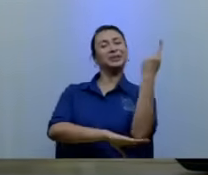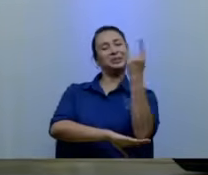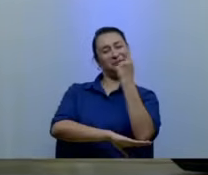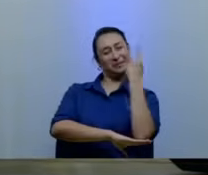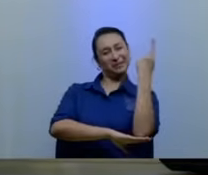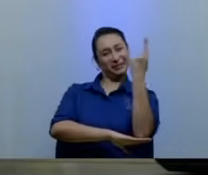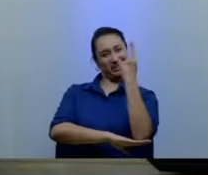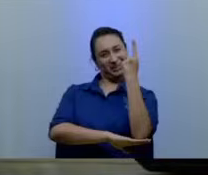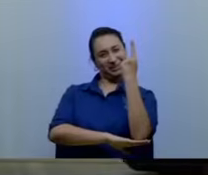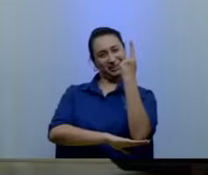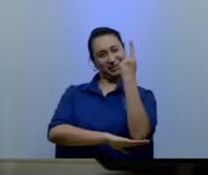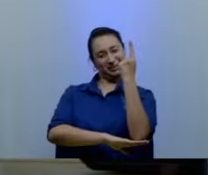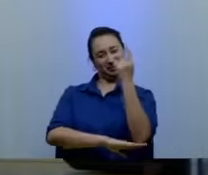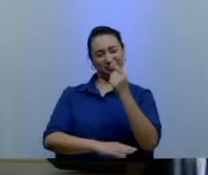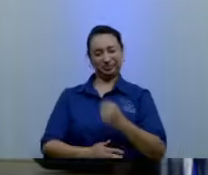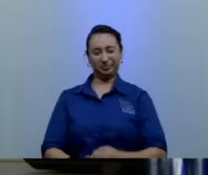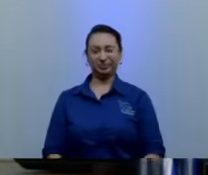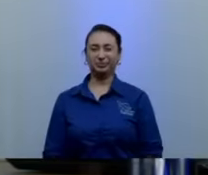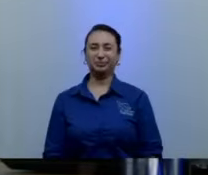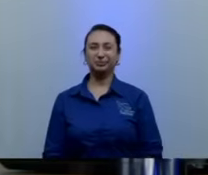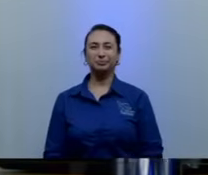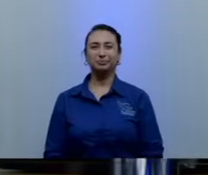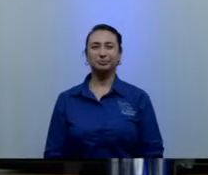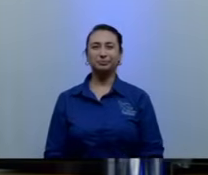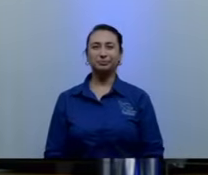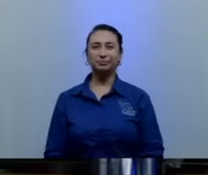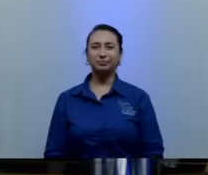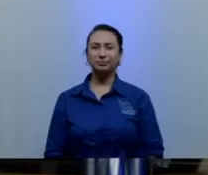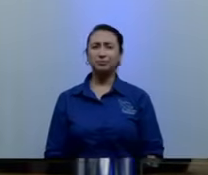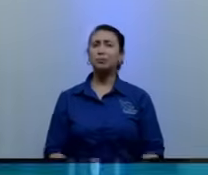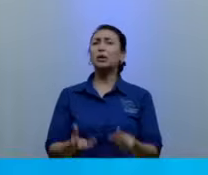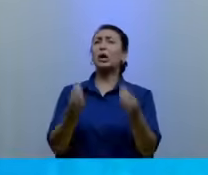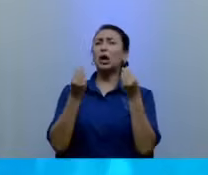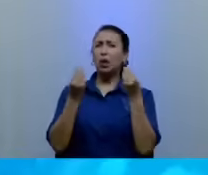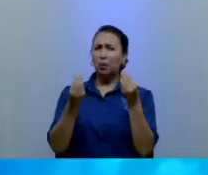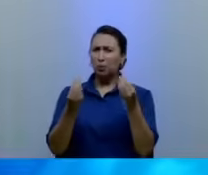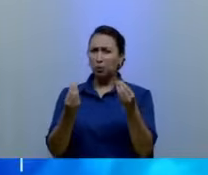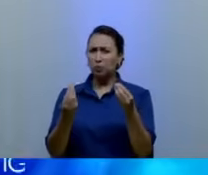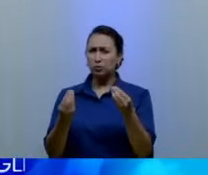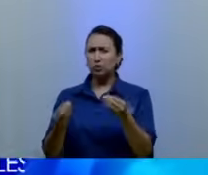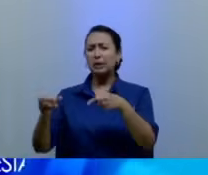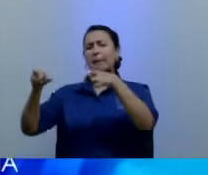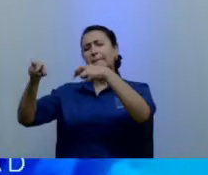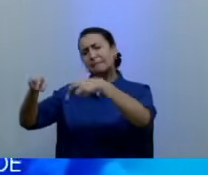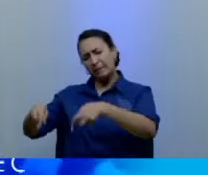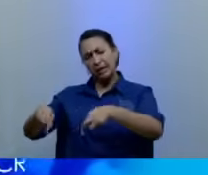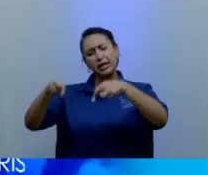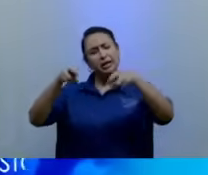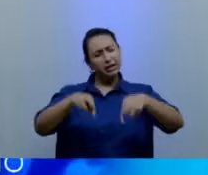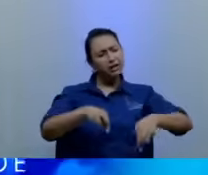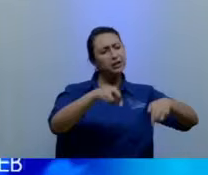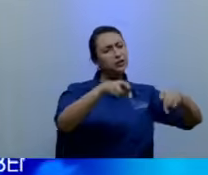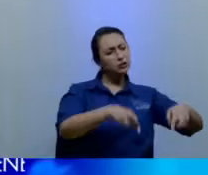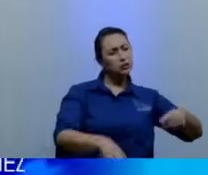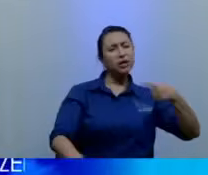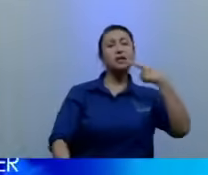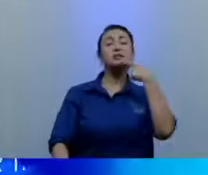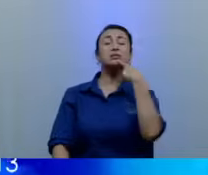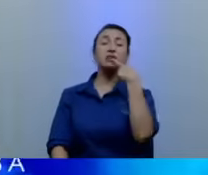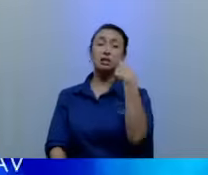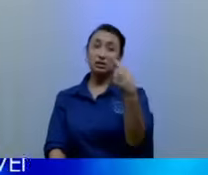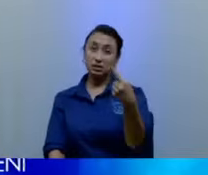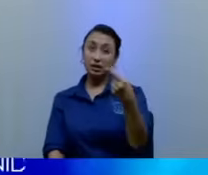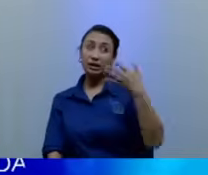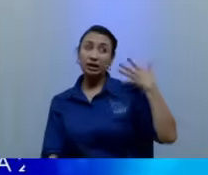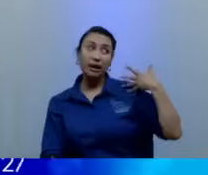hay algunos que dicen que ese es un mito, pero hay muchos elementos históricos que dicen que así le pagaban a la gente.